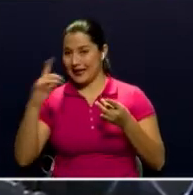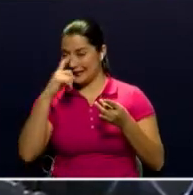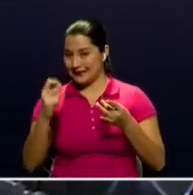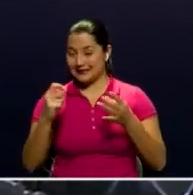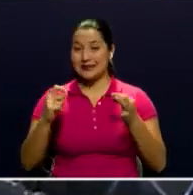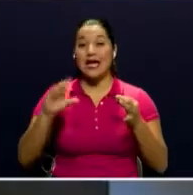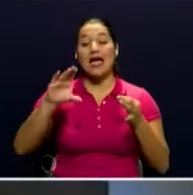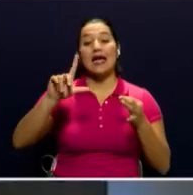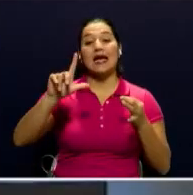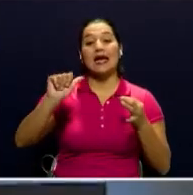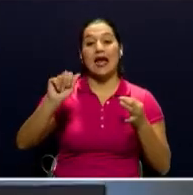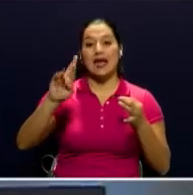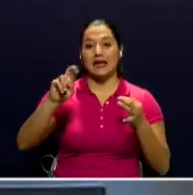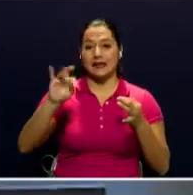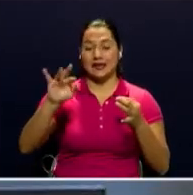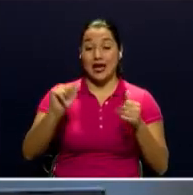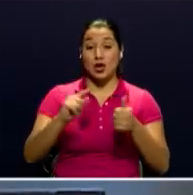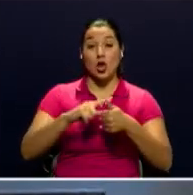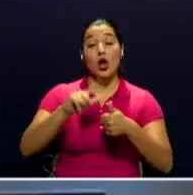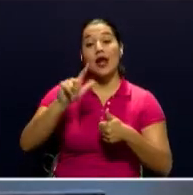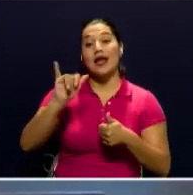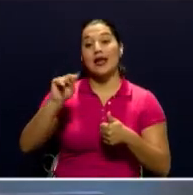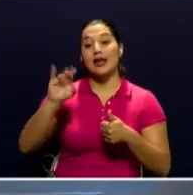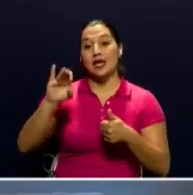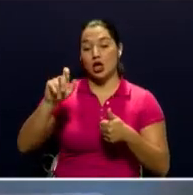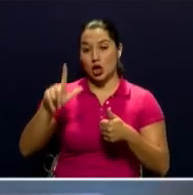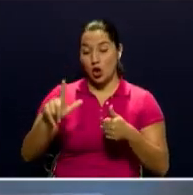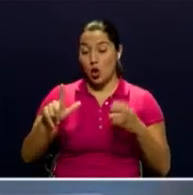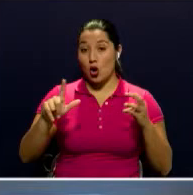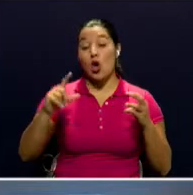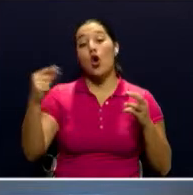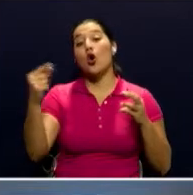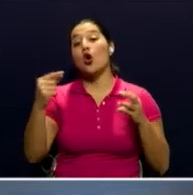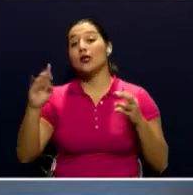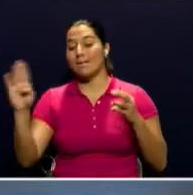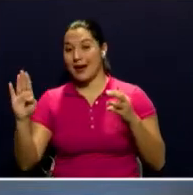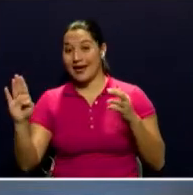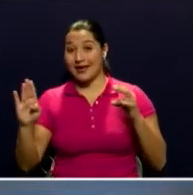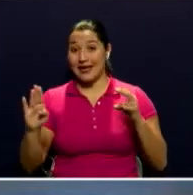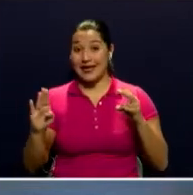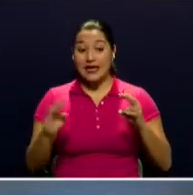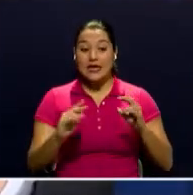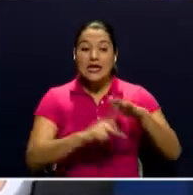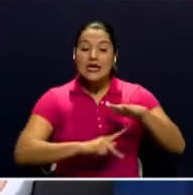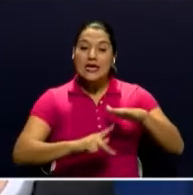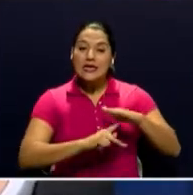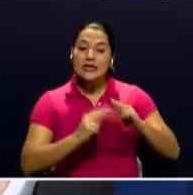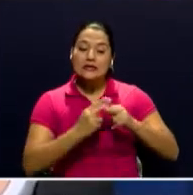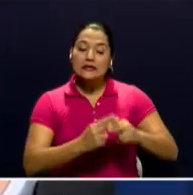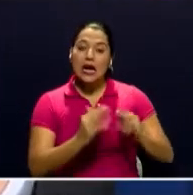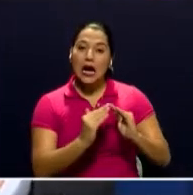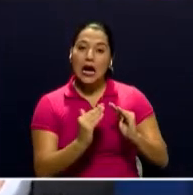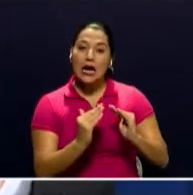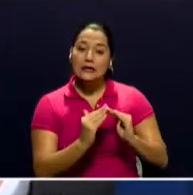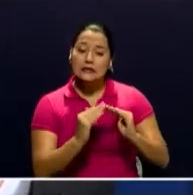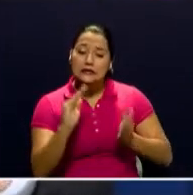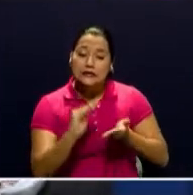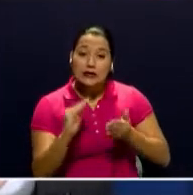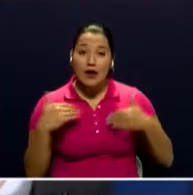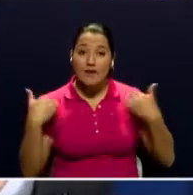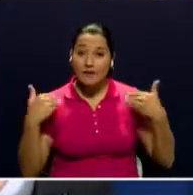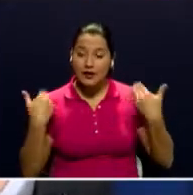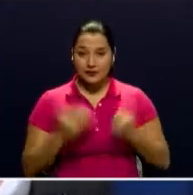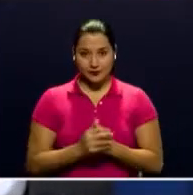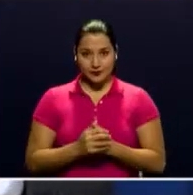el Claretiano, Lincoln School, Golden Valley y Jardín de Niños Casita Feliz. Tomar una